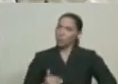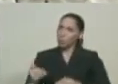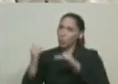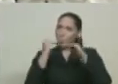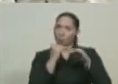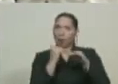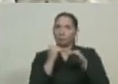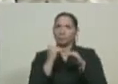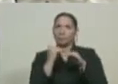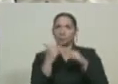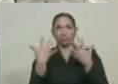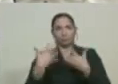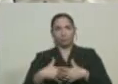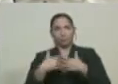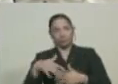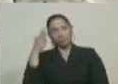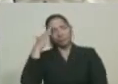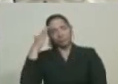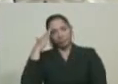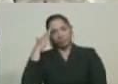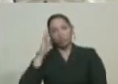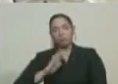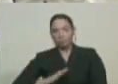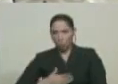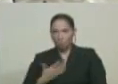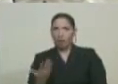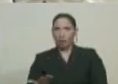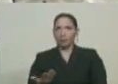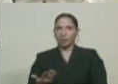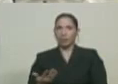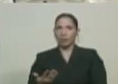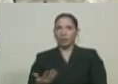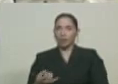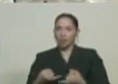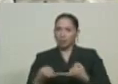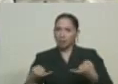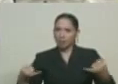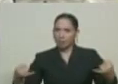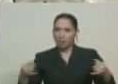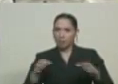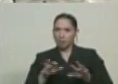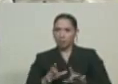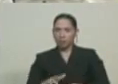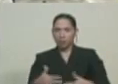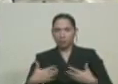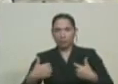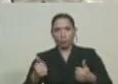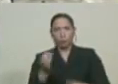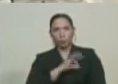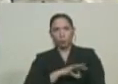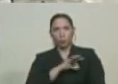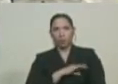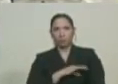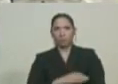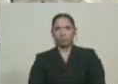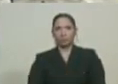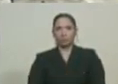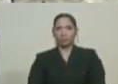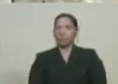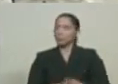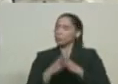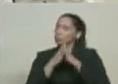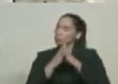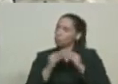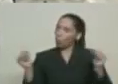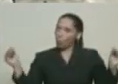lo saben los empresarios, puede actualizarse en línea en la página del Seguro Social. Así que está todo